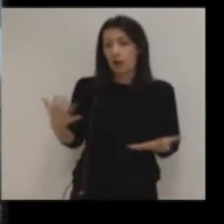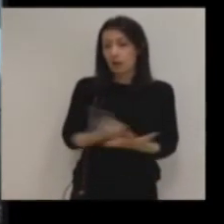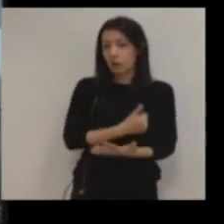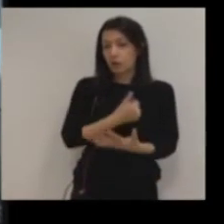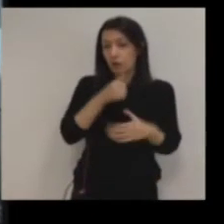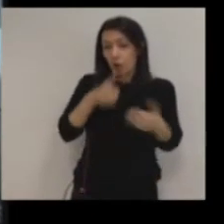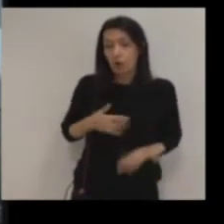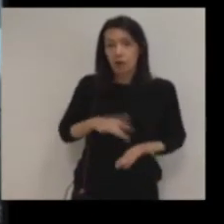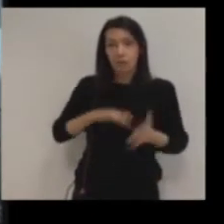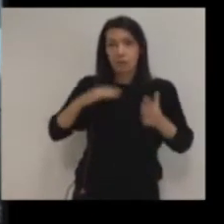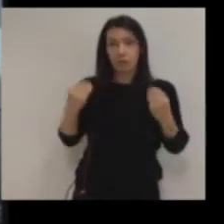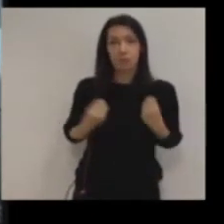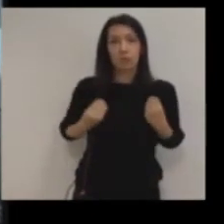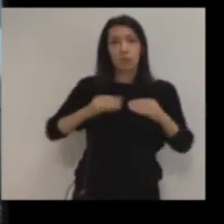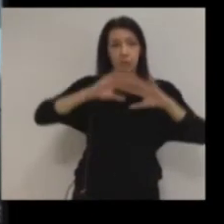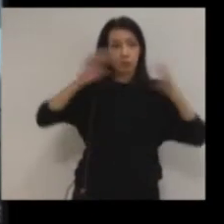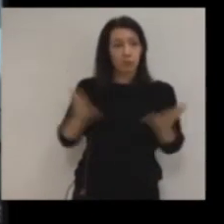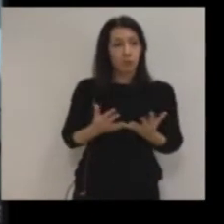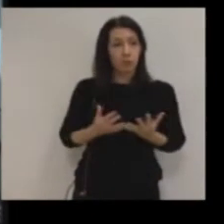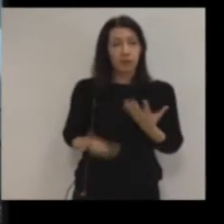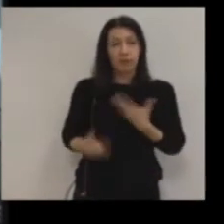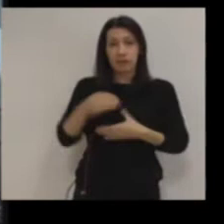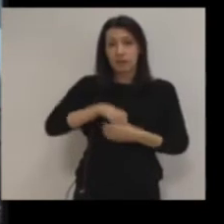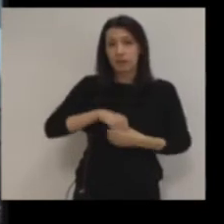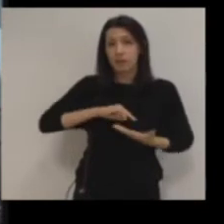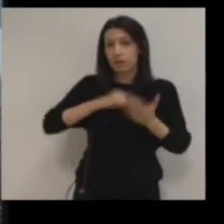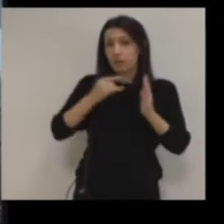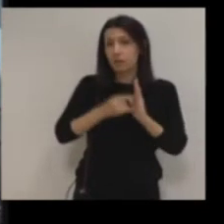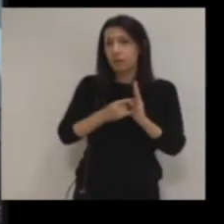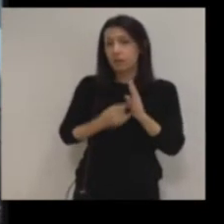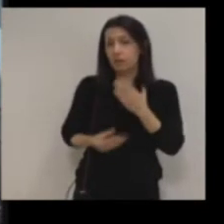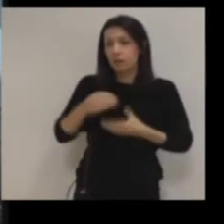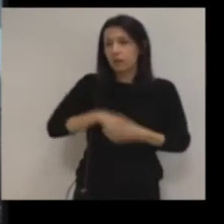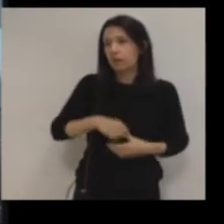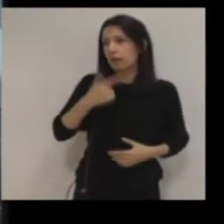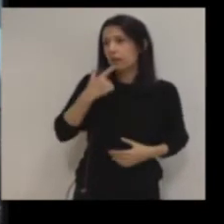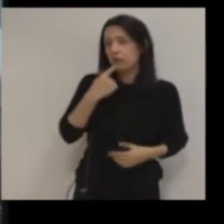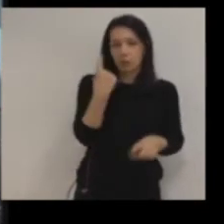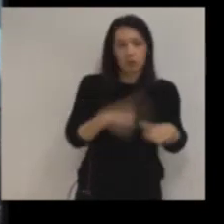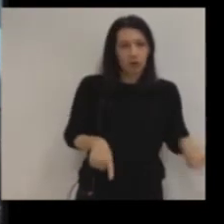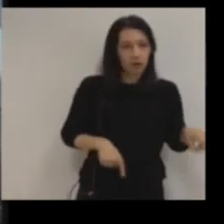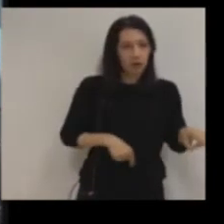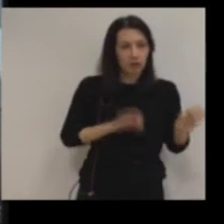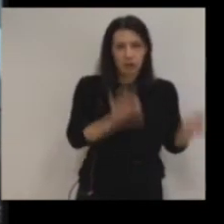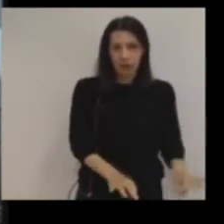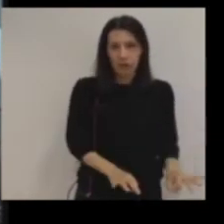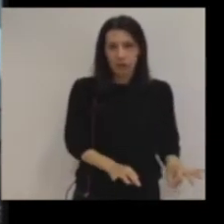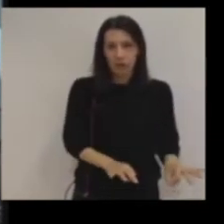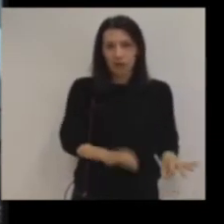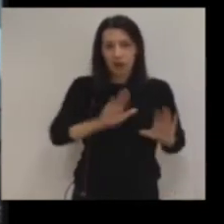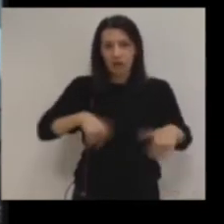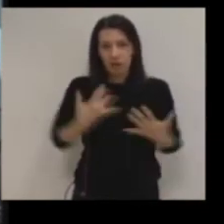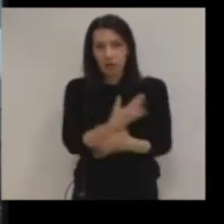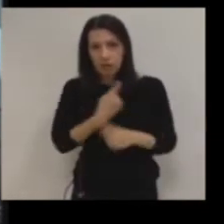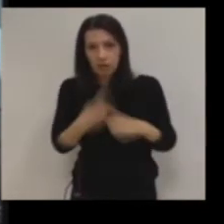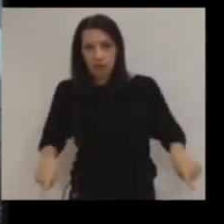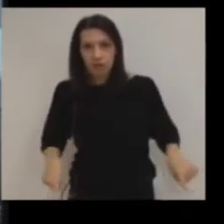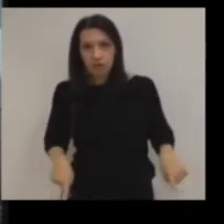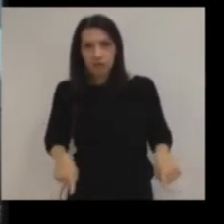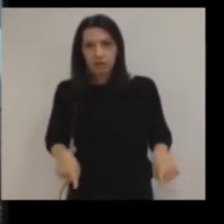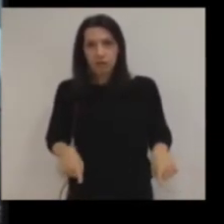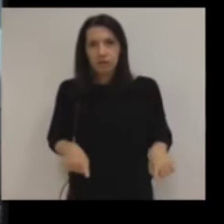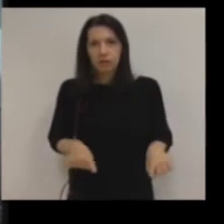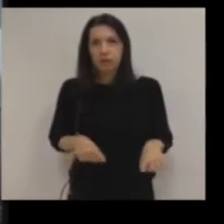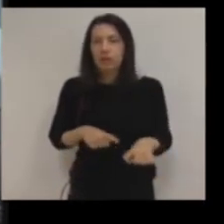vivimos un mundo donde todo está, si no estás dentro del sistema o si dentro del sistema dice que una cosa es como es y luego es diferente, pues te encuentras